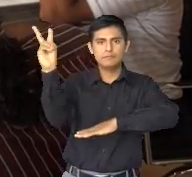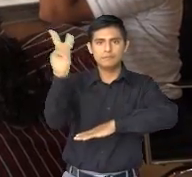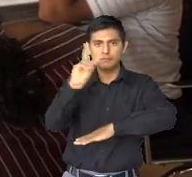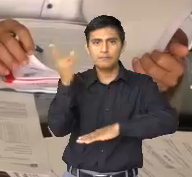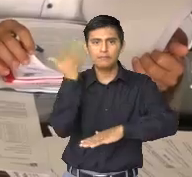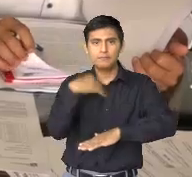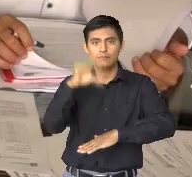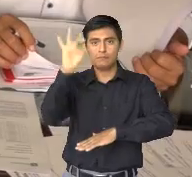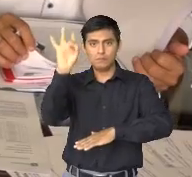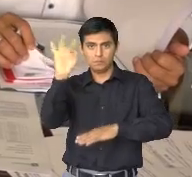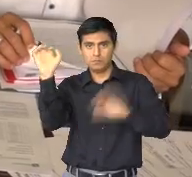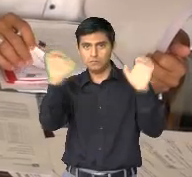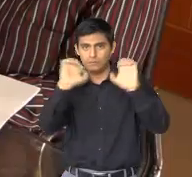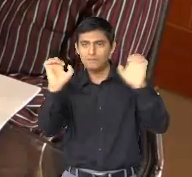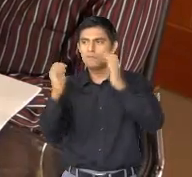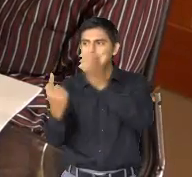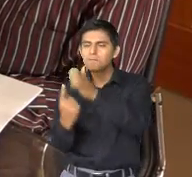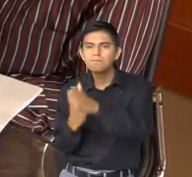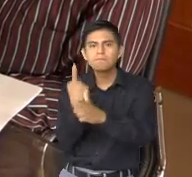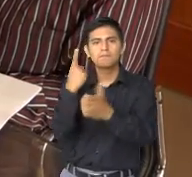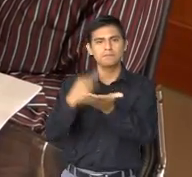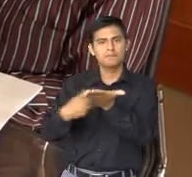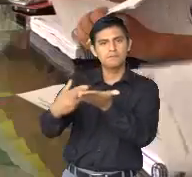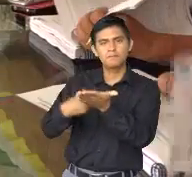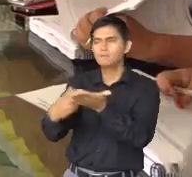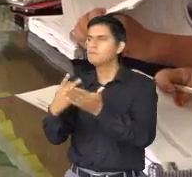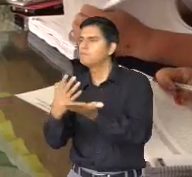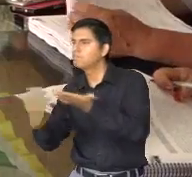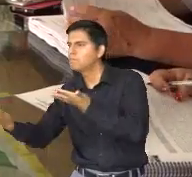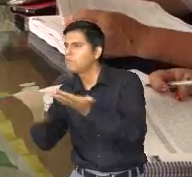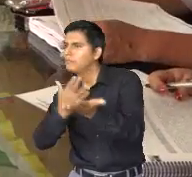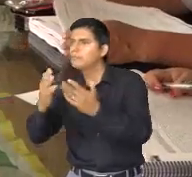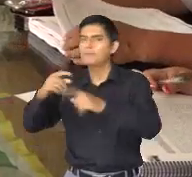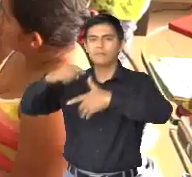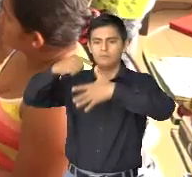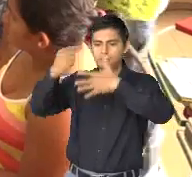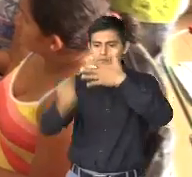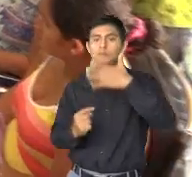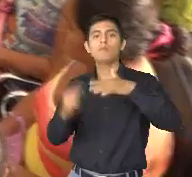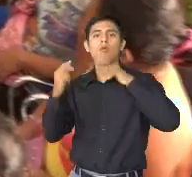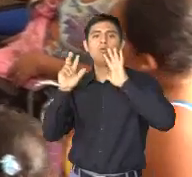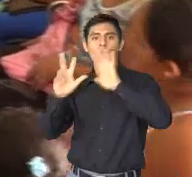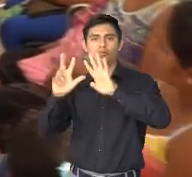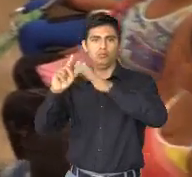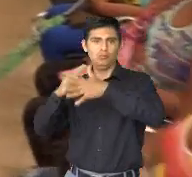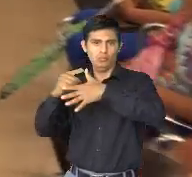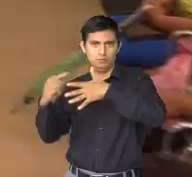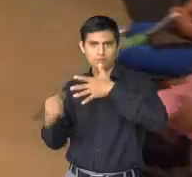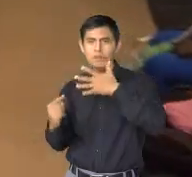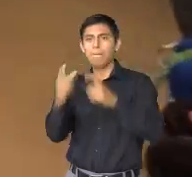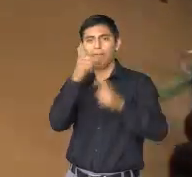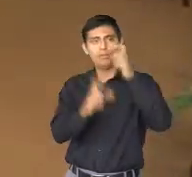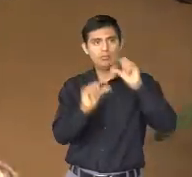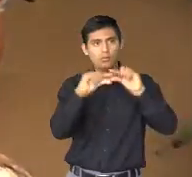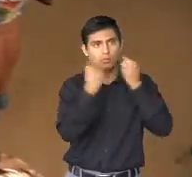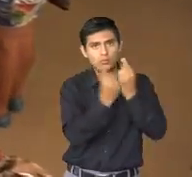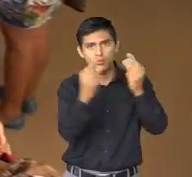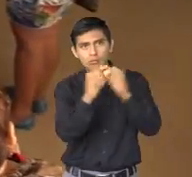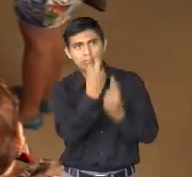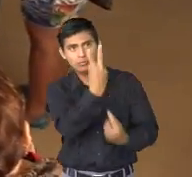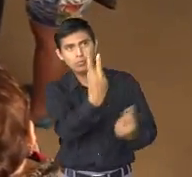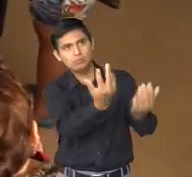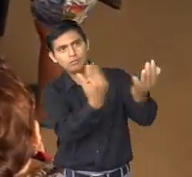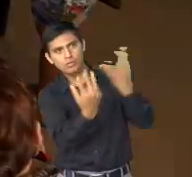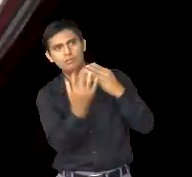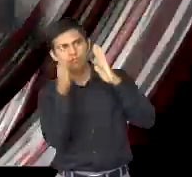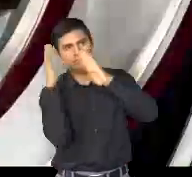sesión ordinaria de este 2016. 8 fueron los puntos que se trataron. 2 delegaciones fueron recibidas por el Consejo Municipal en